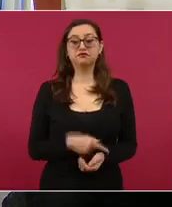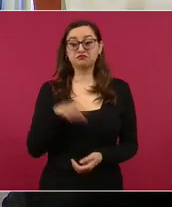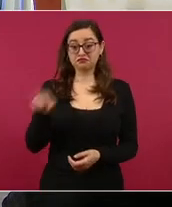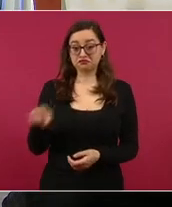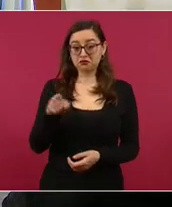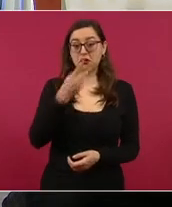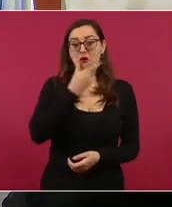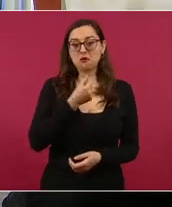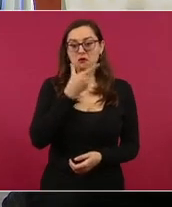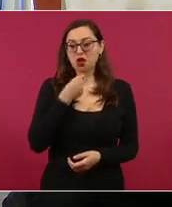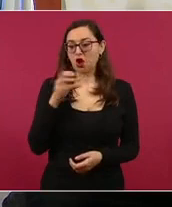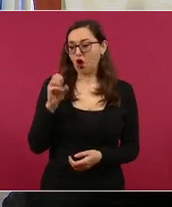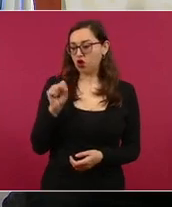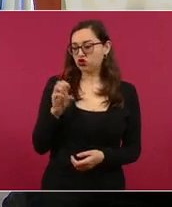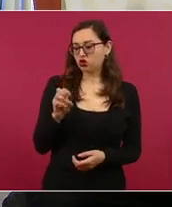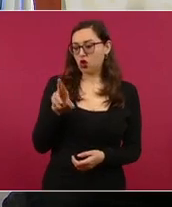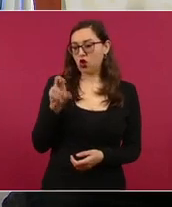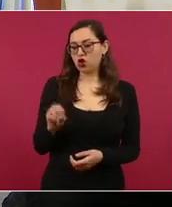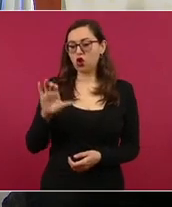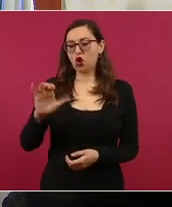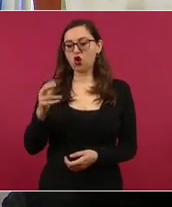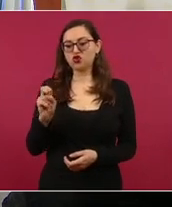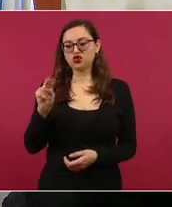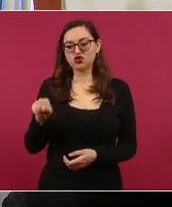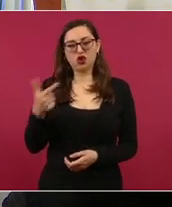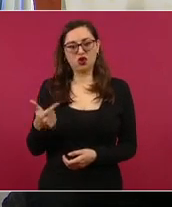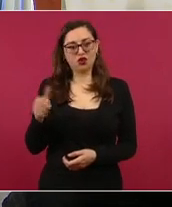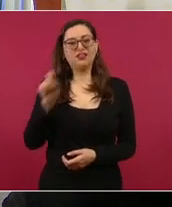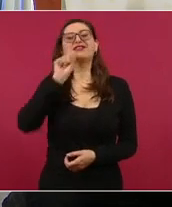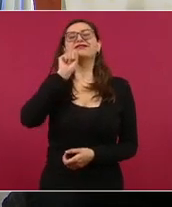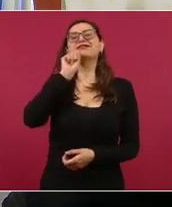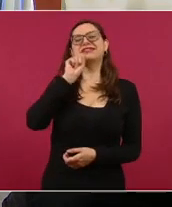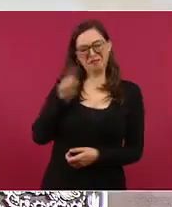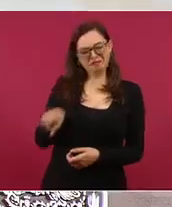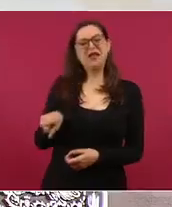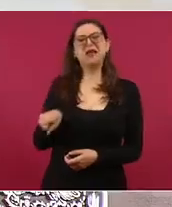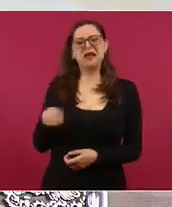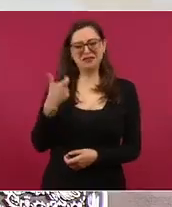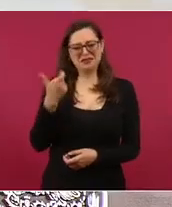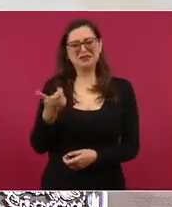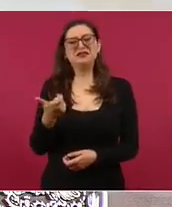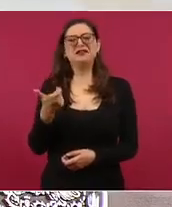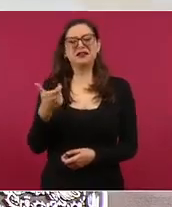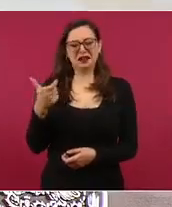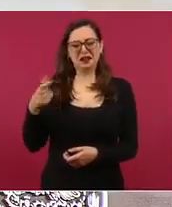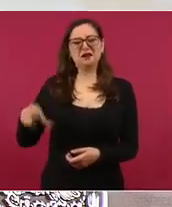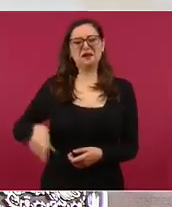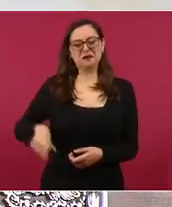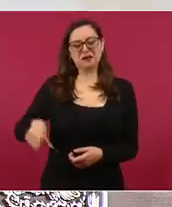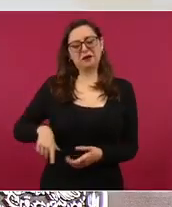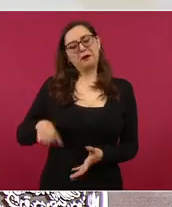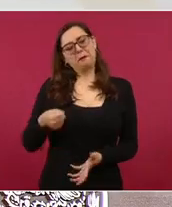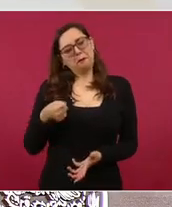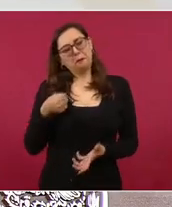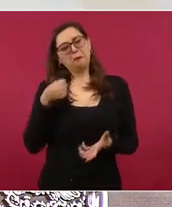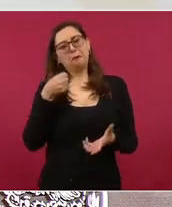también da dinero público para hacer el dinero, lo que se convirtió el Salón de la Fama.